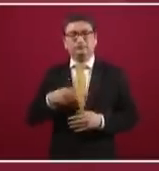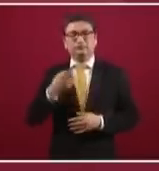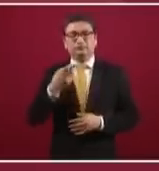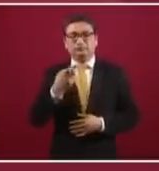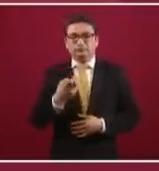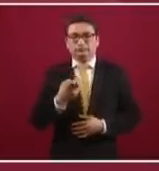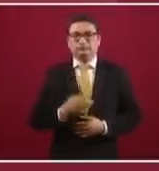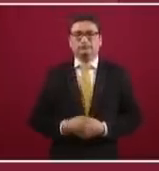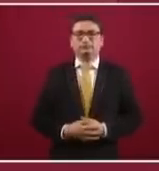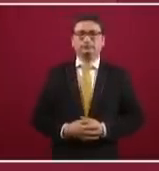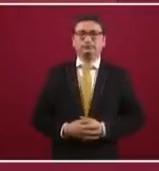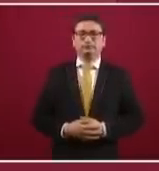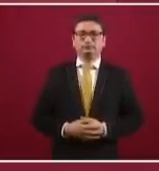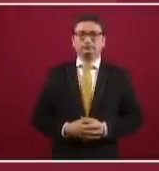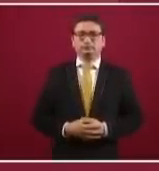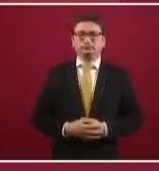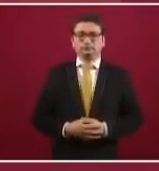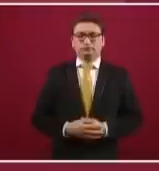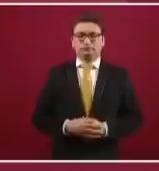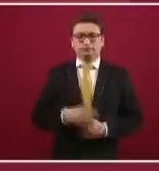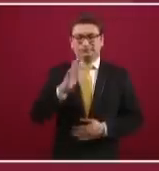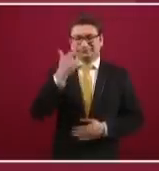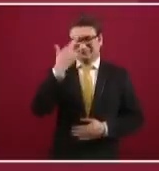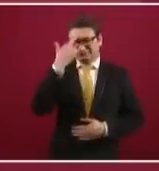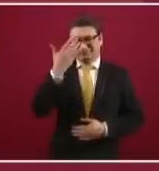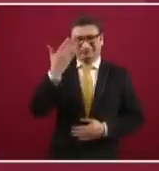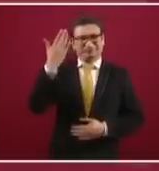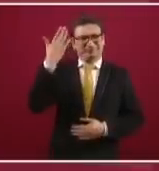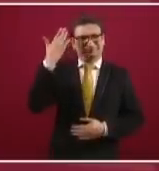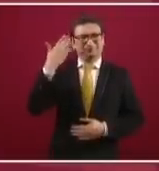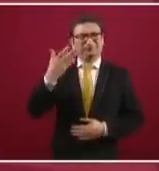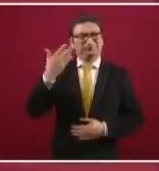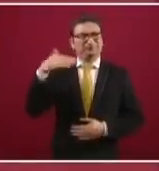En ese tiempo